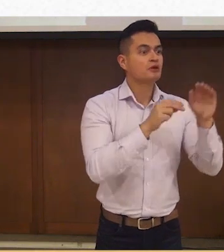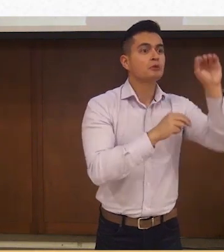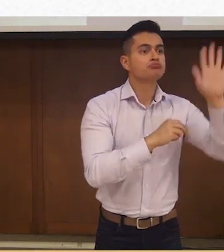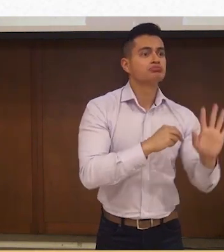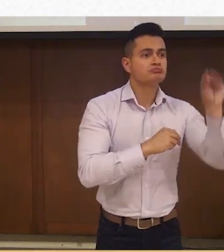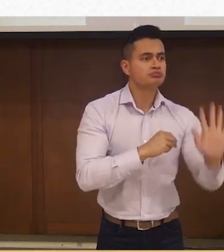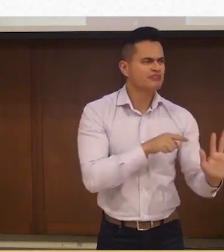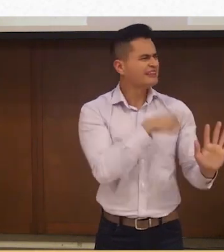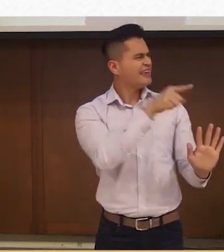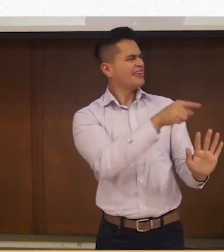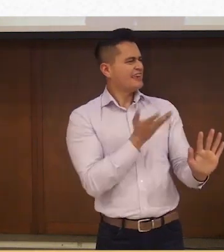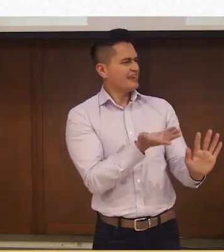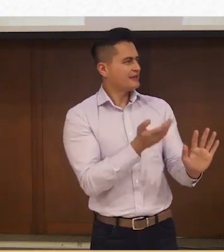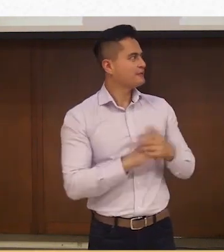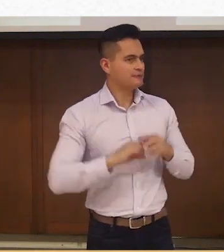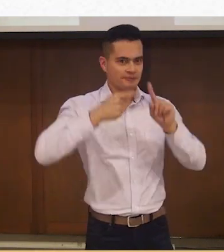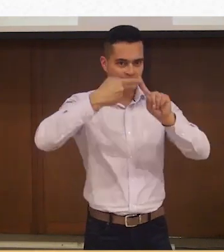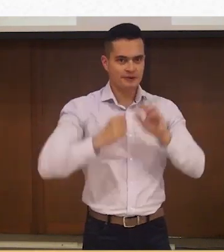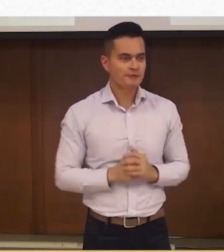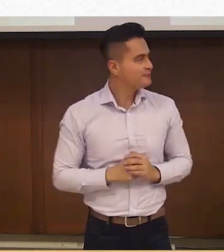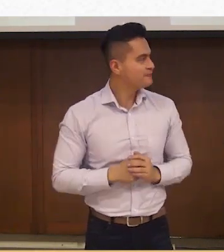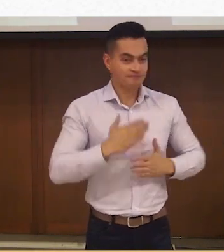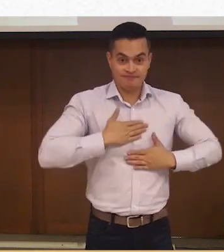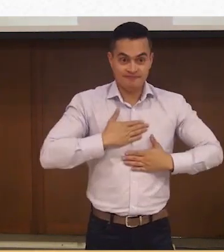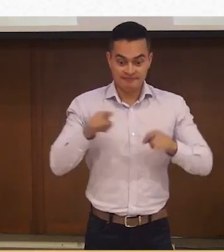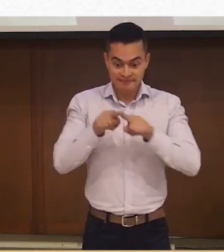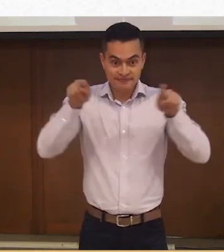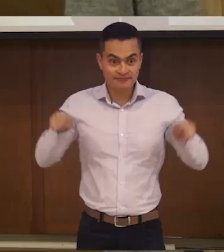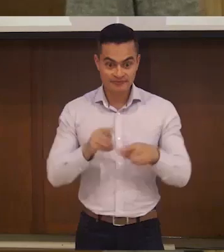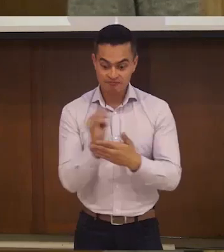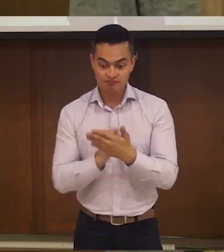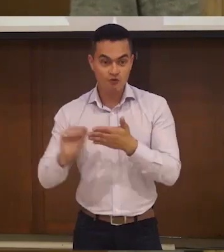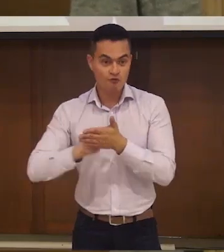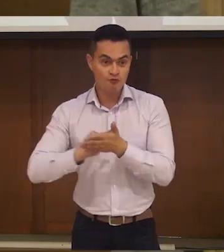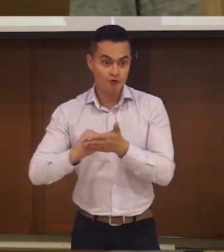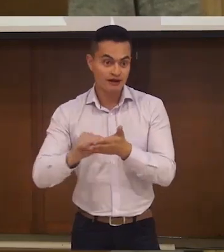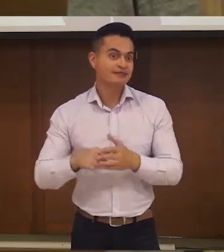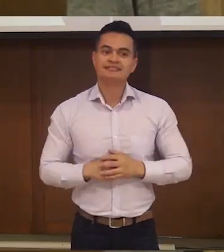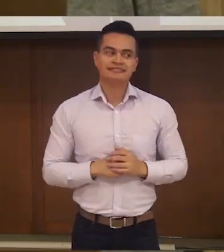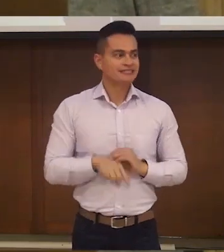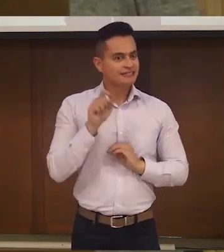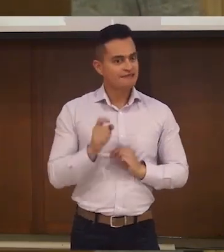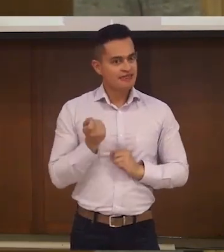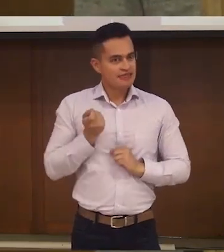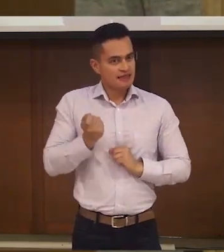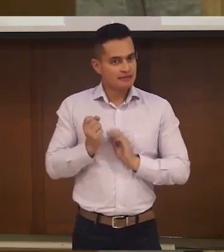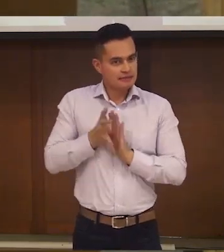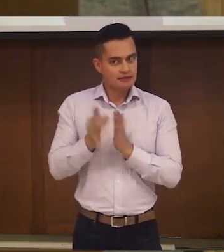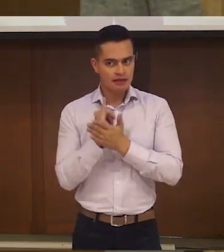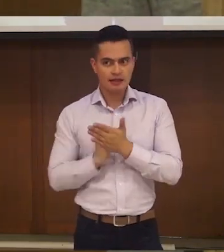es cierto? Bien. Entonces, primera cosa, mis bocetos tenían que empezar a ser un poquito